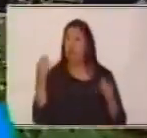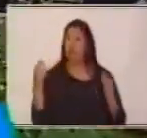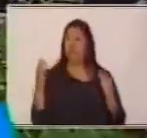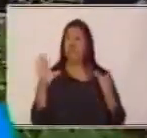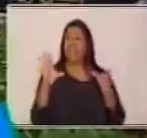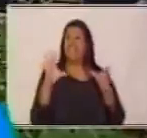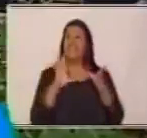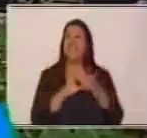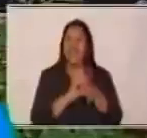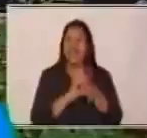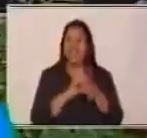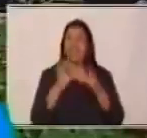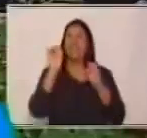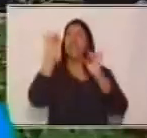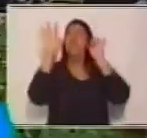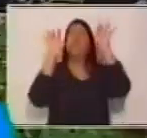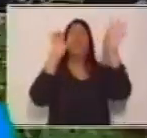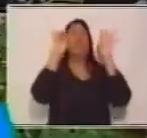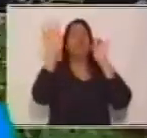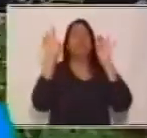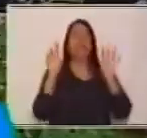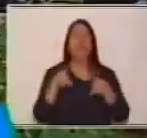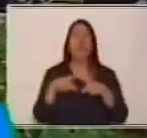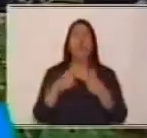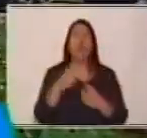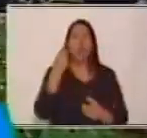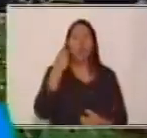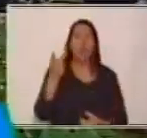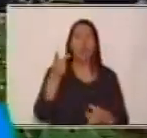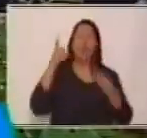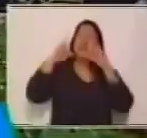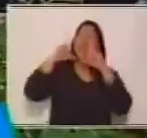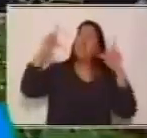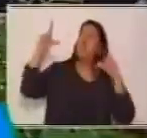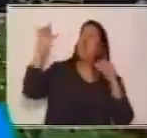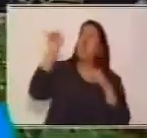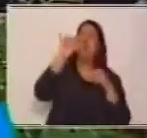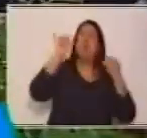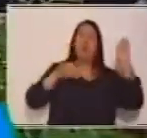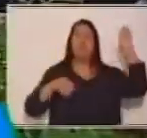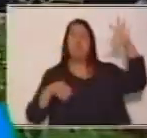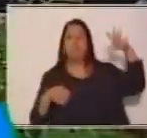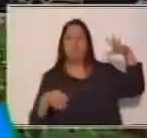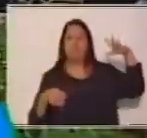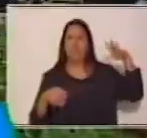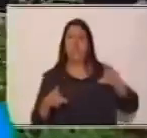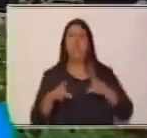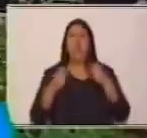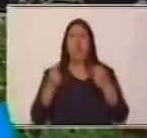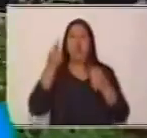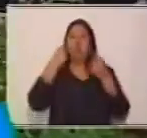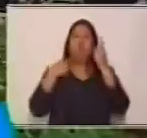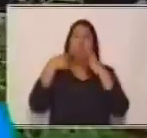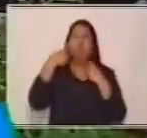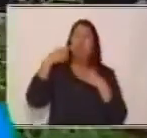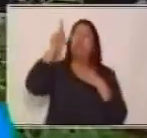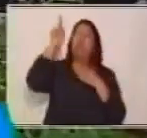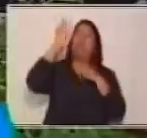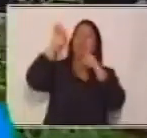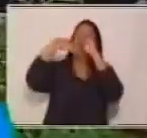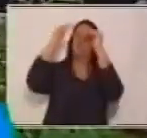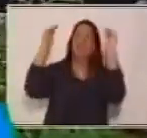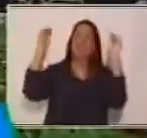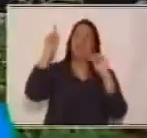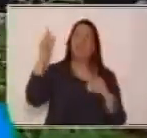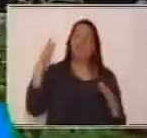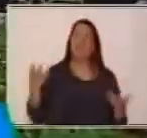ves tú unos ojos de estrella? ¿Cómo ves tú el sol parece una bombilla? ¿Cómo interpretas tú las lágrimas del cielo? Aquí ya